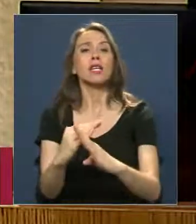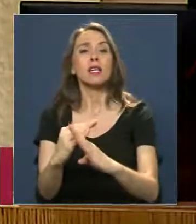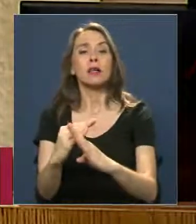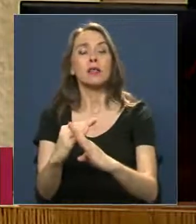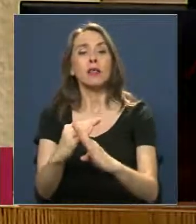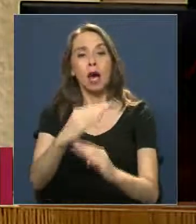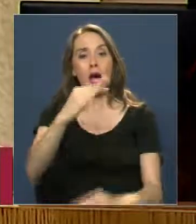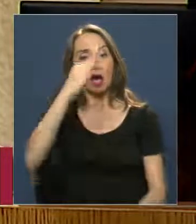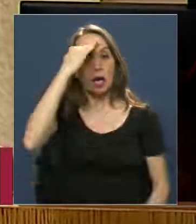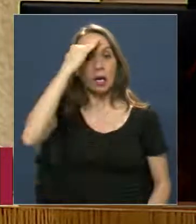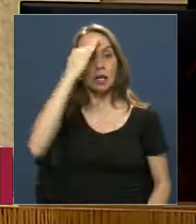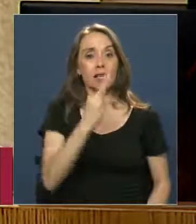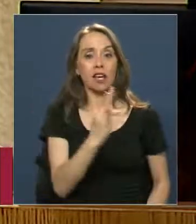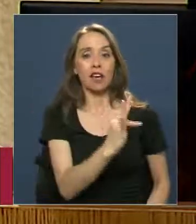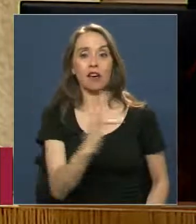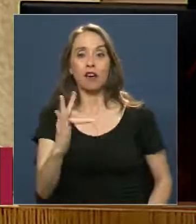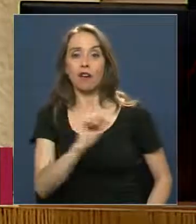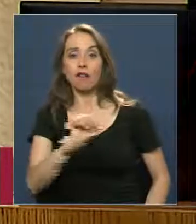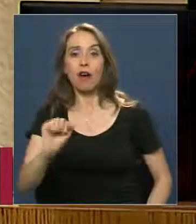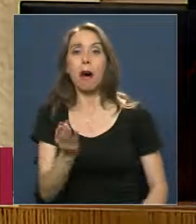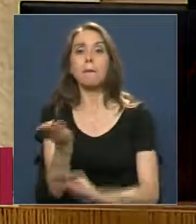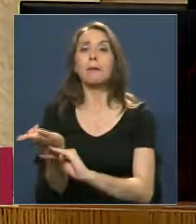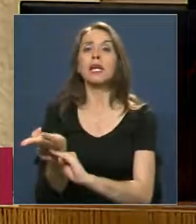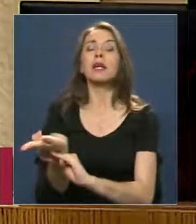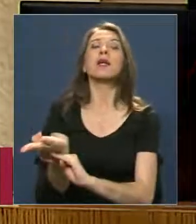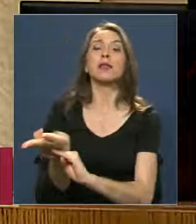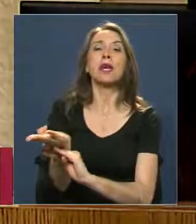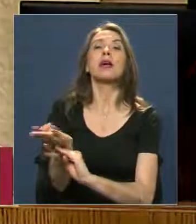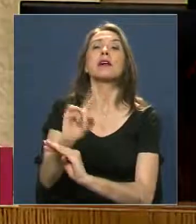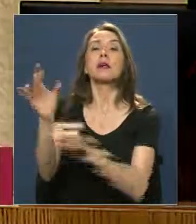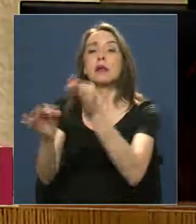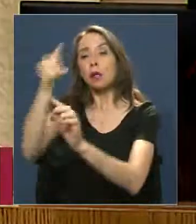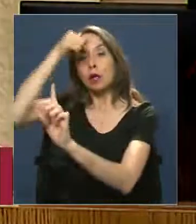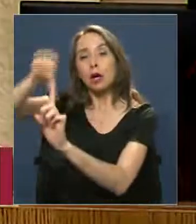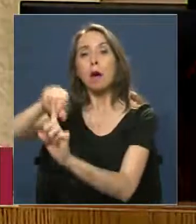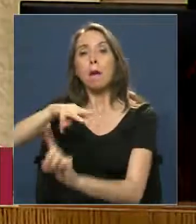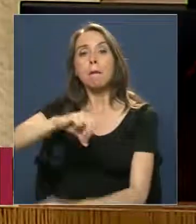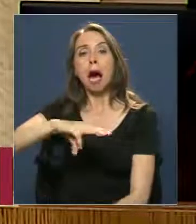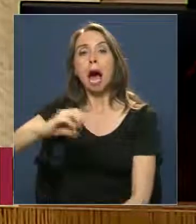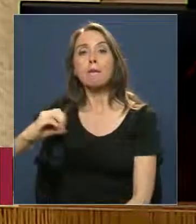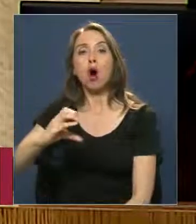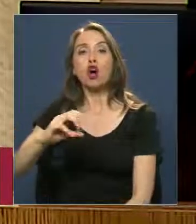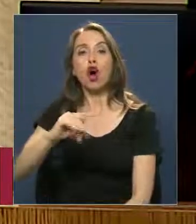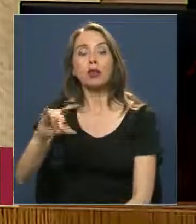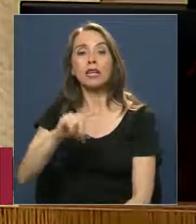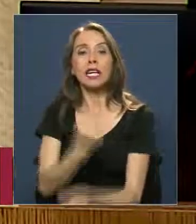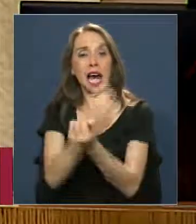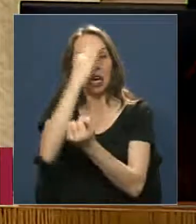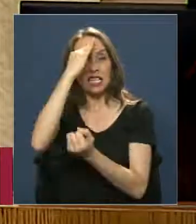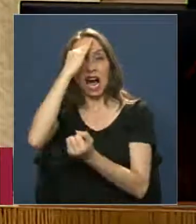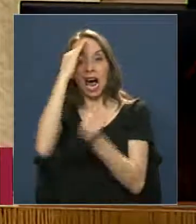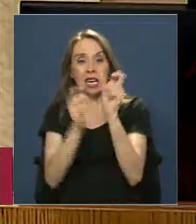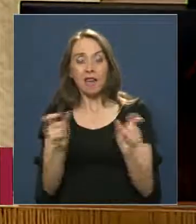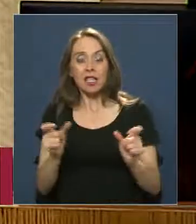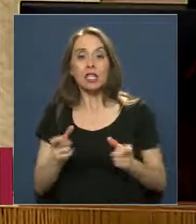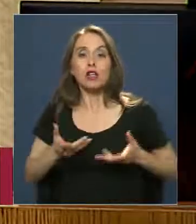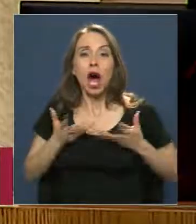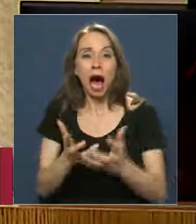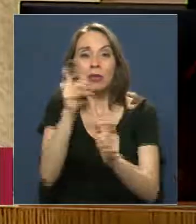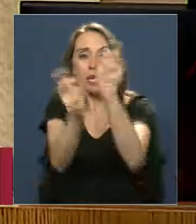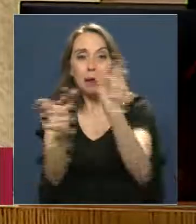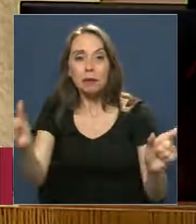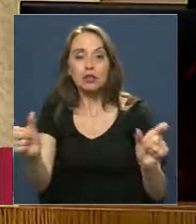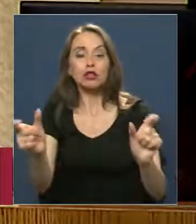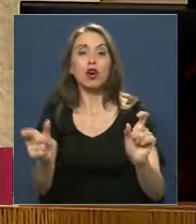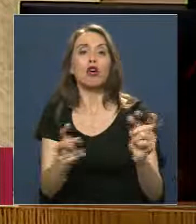Fuerzas Armadas piden reivindicación por el Mamo Contreras? ¿Cómo hacemos que los carabineros, con toda la fuerza que han atacado a la población en vez de